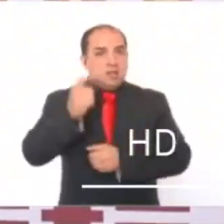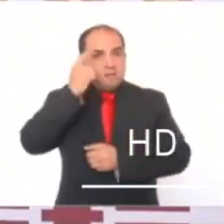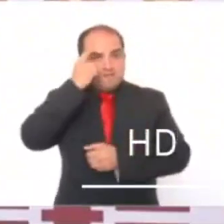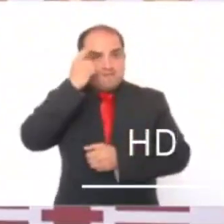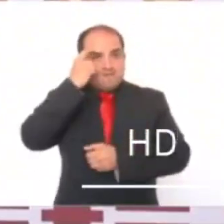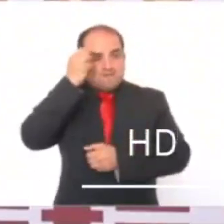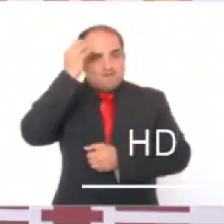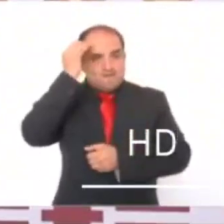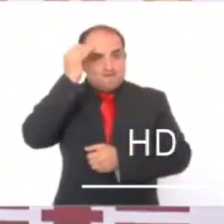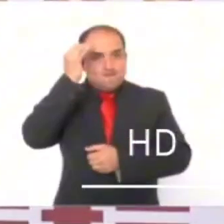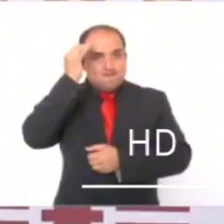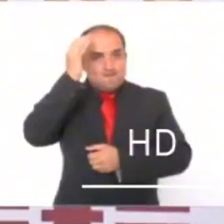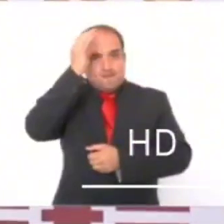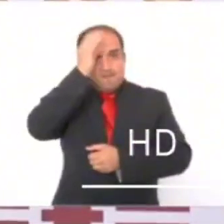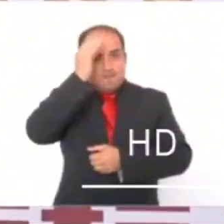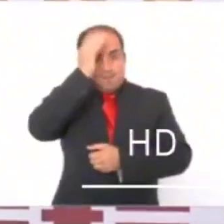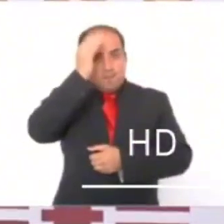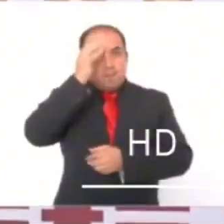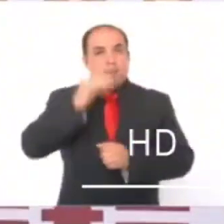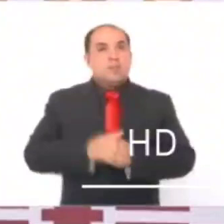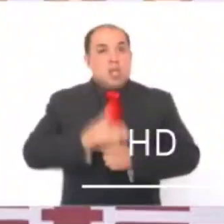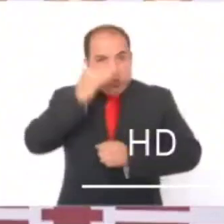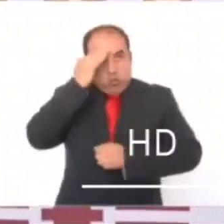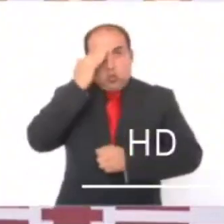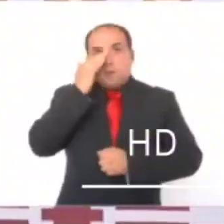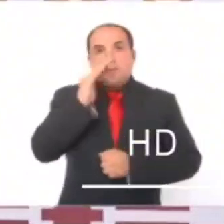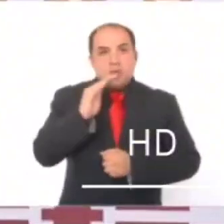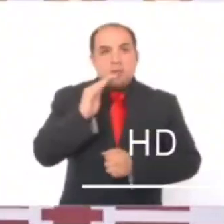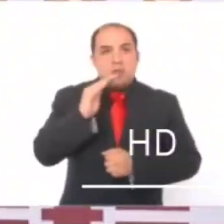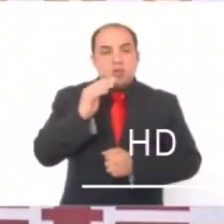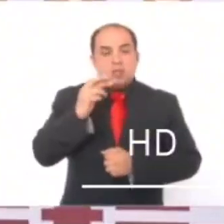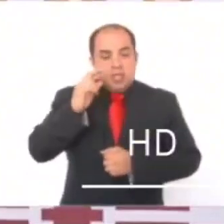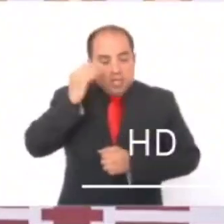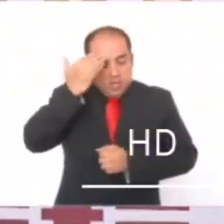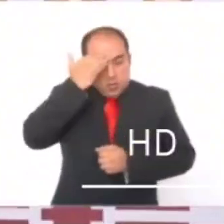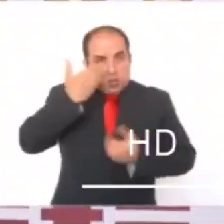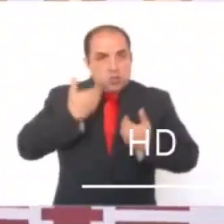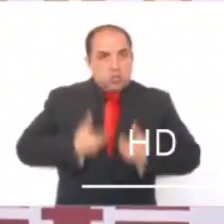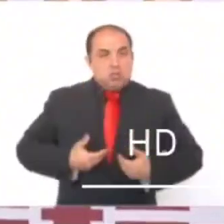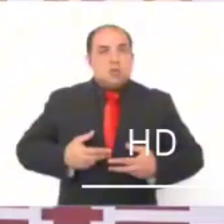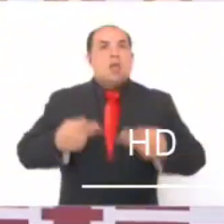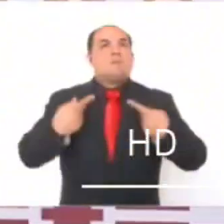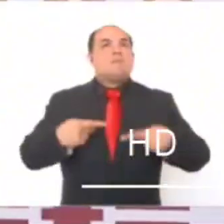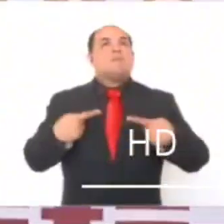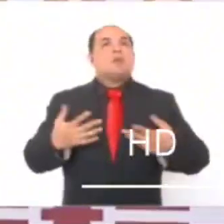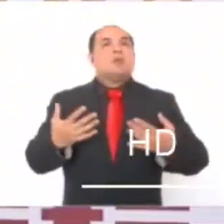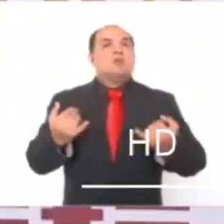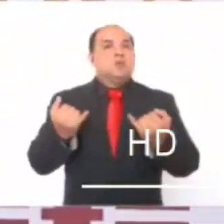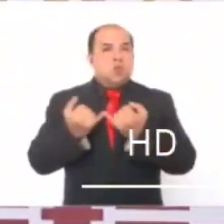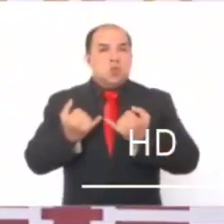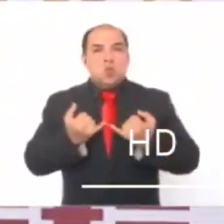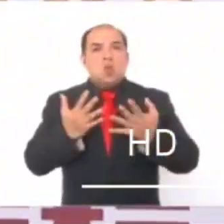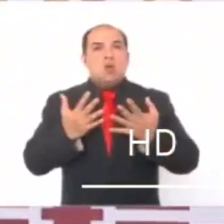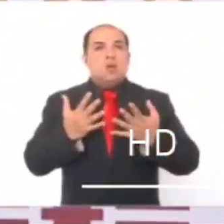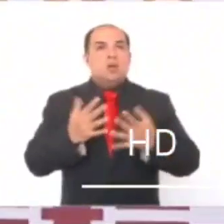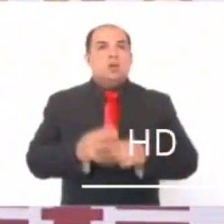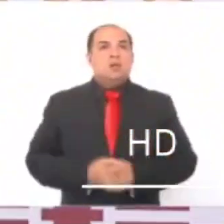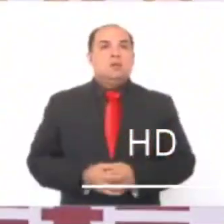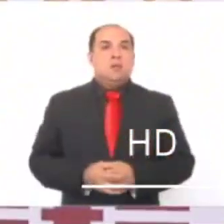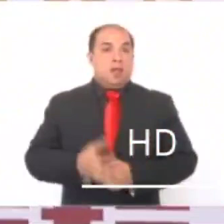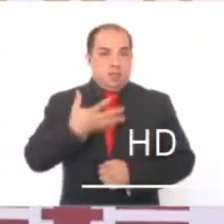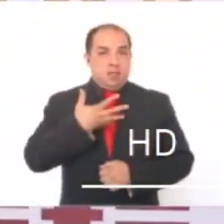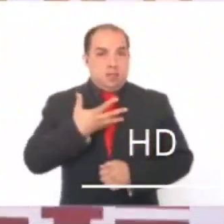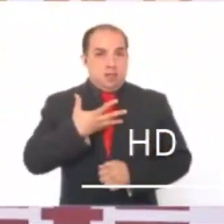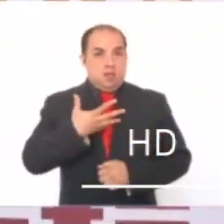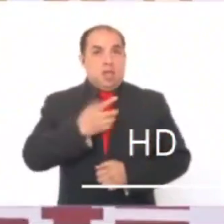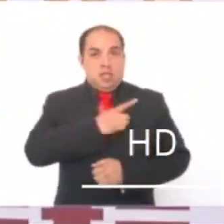conciencia, en donde nos supimos y nos reconocimos como seres humanos que tenemos y